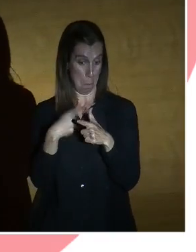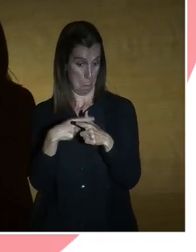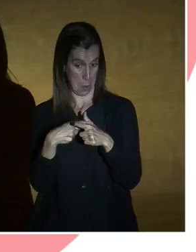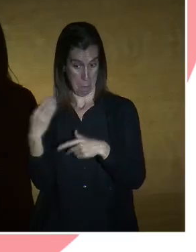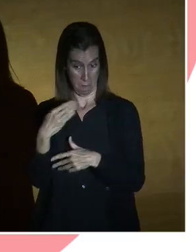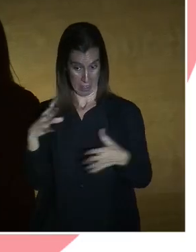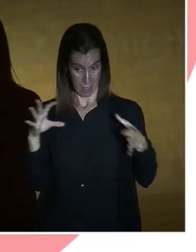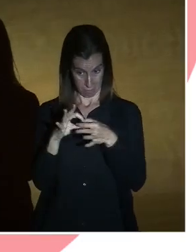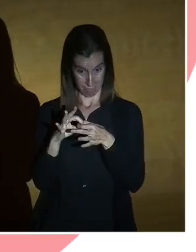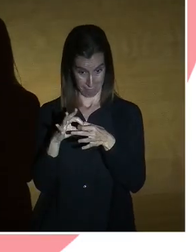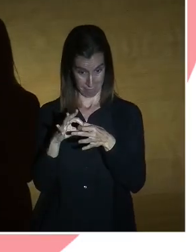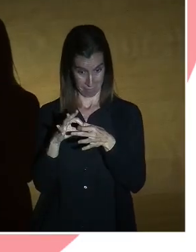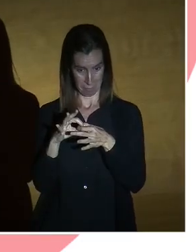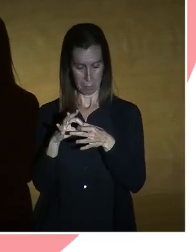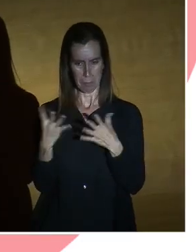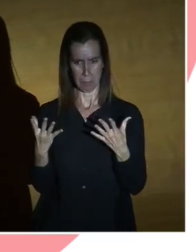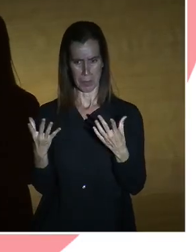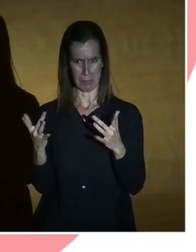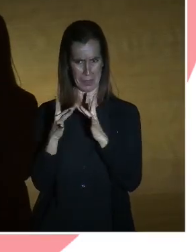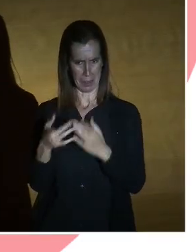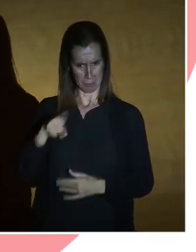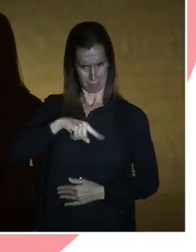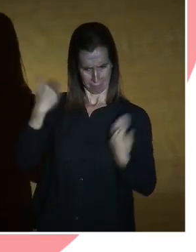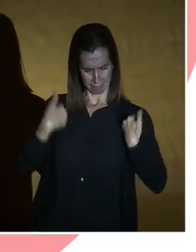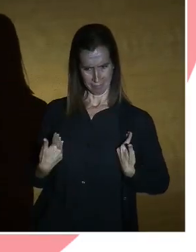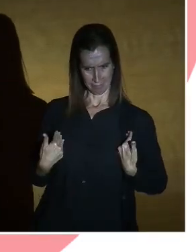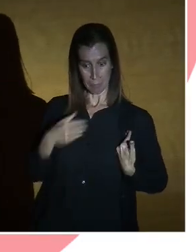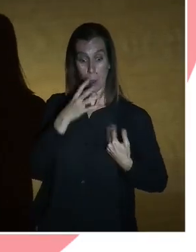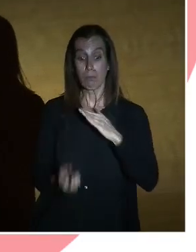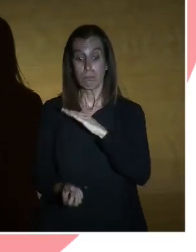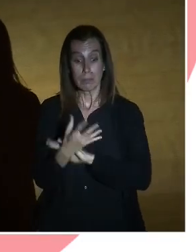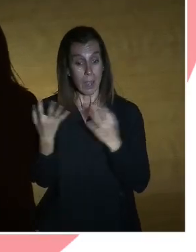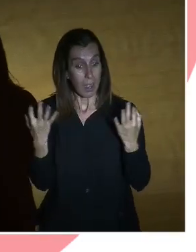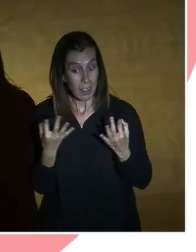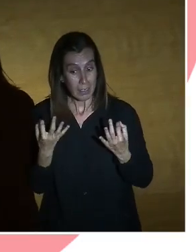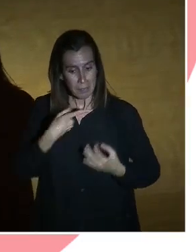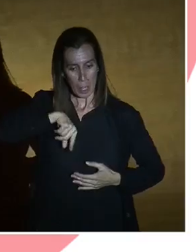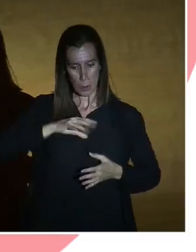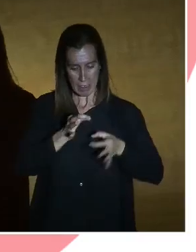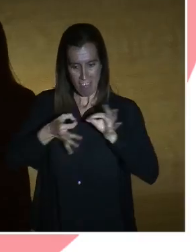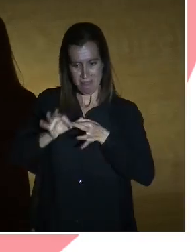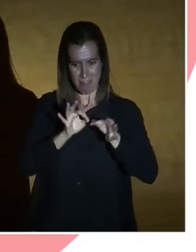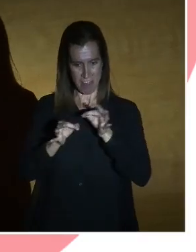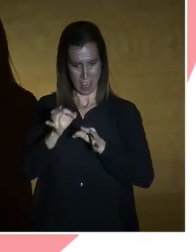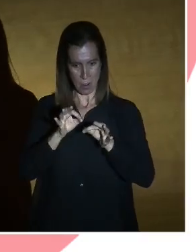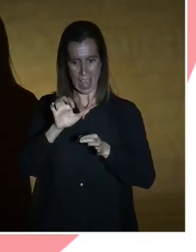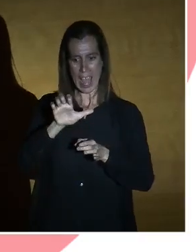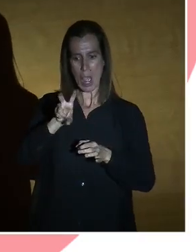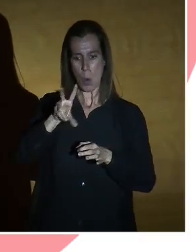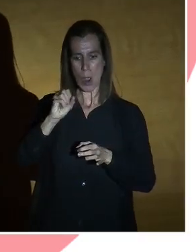bacterias, pero que tienen mucho en común con nosotros, ya que dieron origen a nuestras células, las células